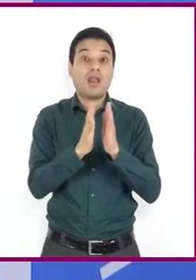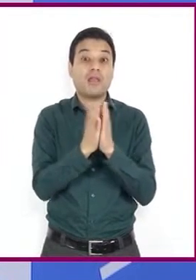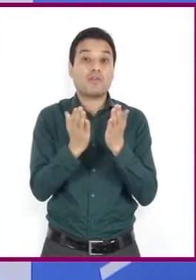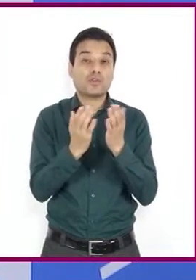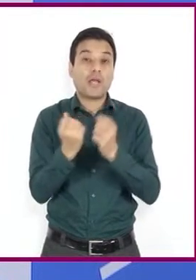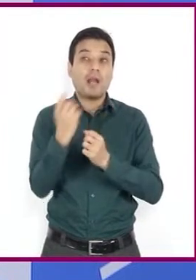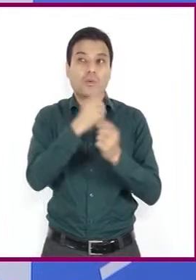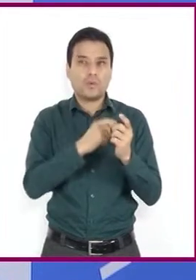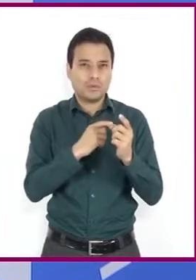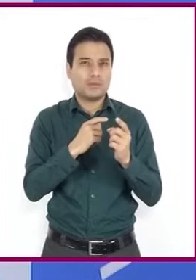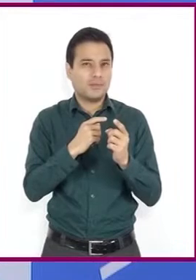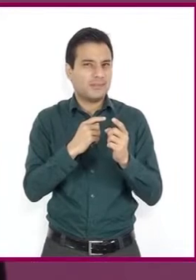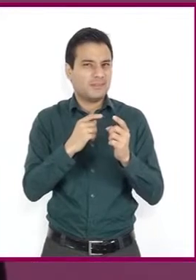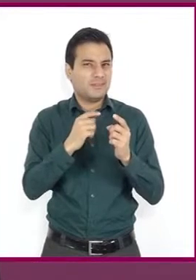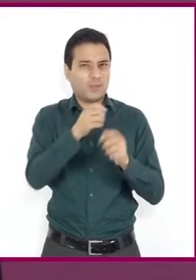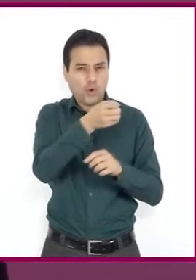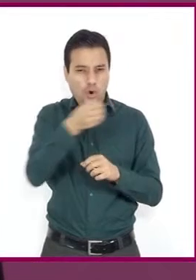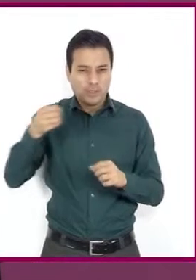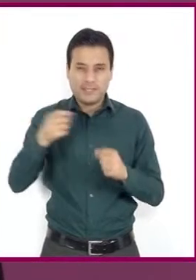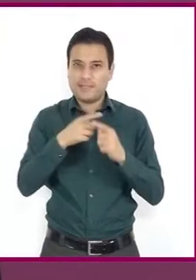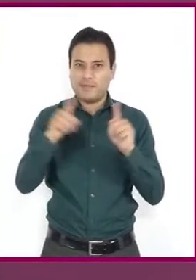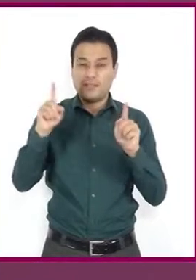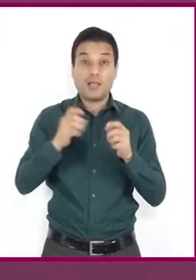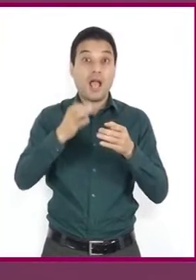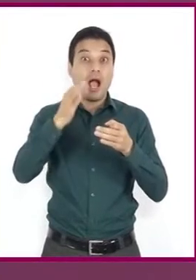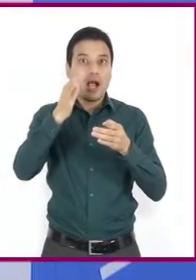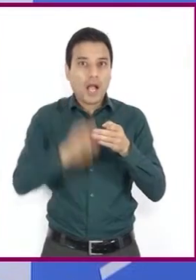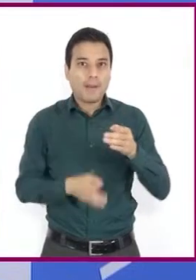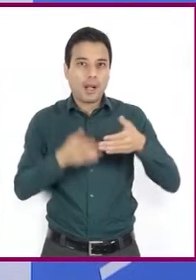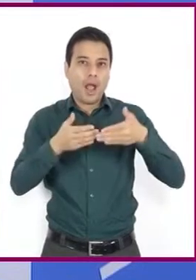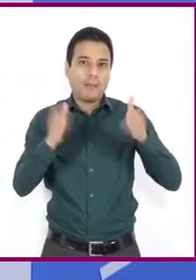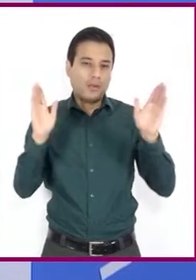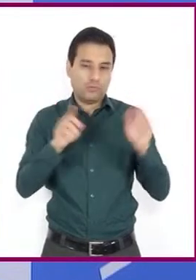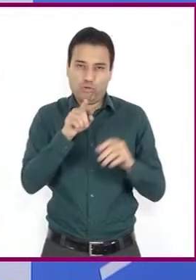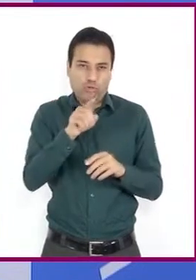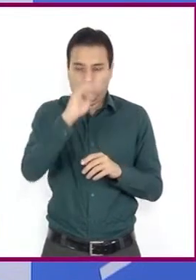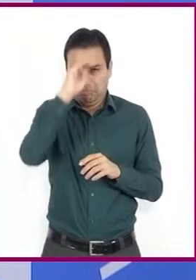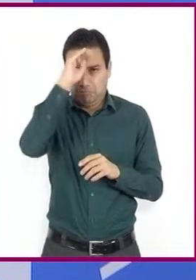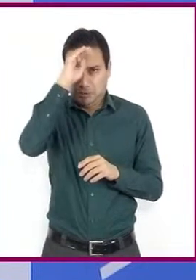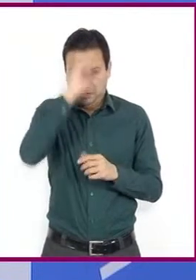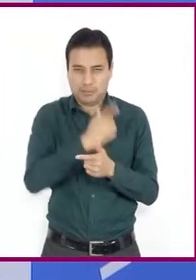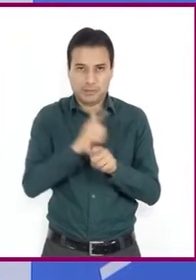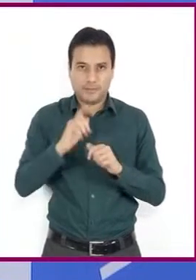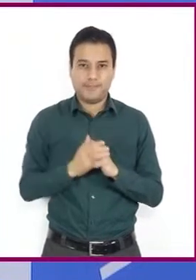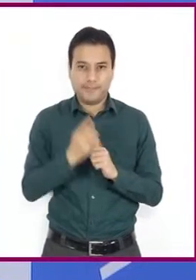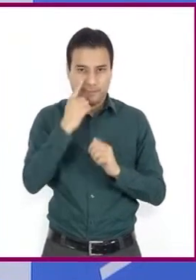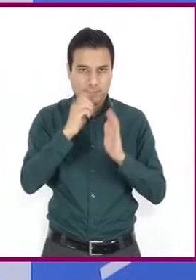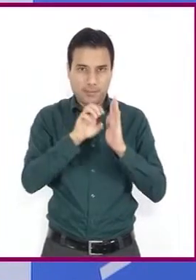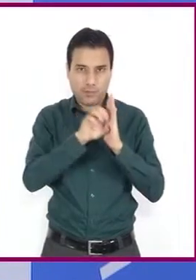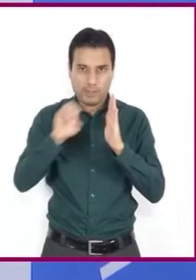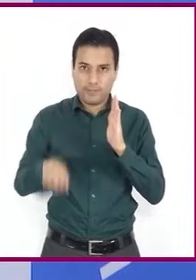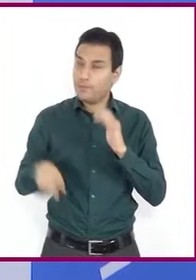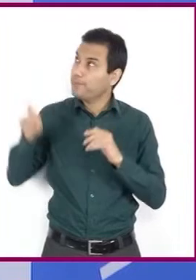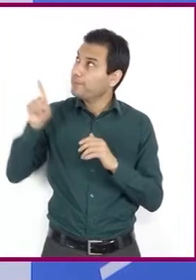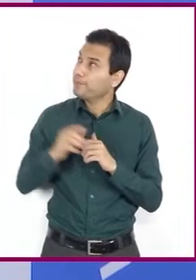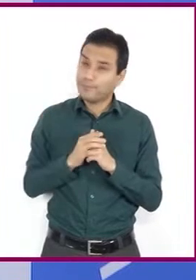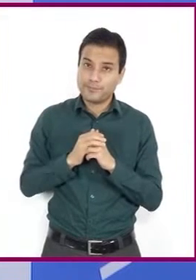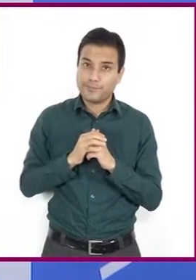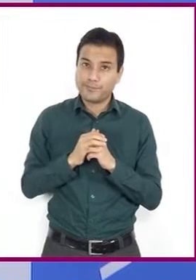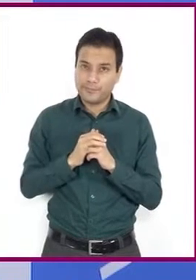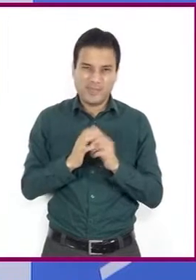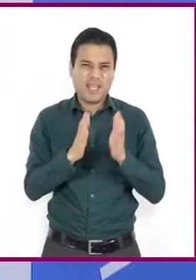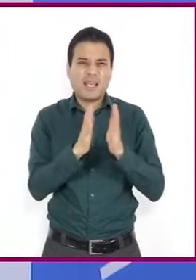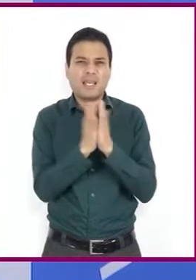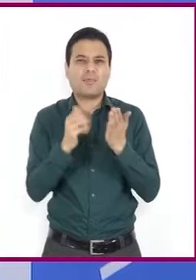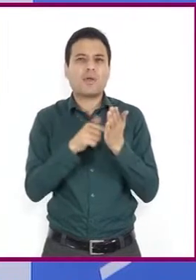línea y en ocasiones el final queda abierto a nuestra imaginación, como en la obra Aura de Carlos Fuentes,